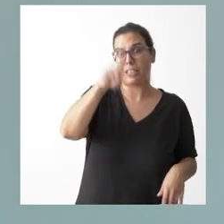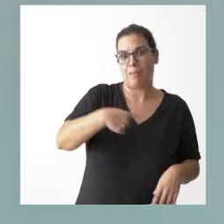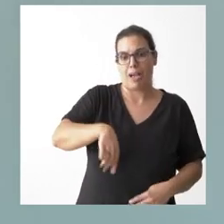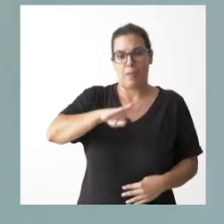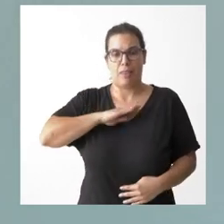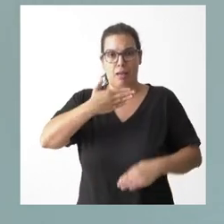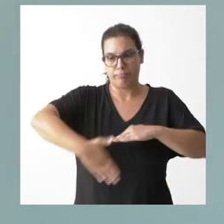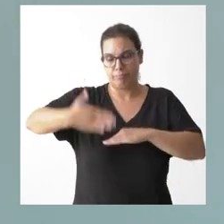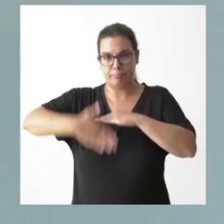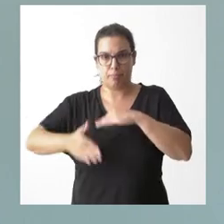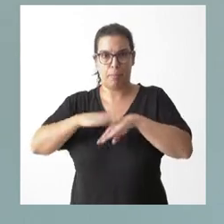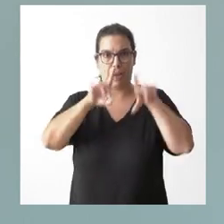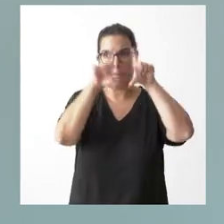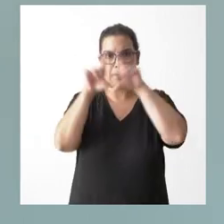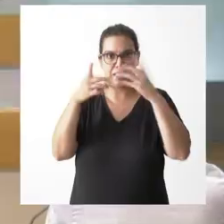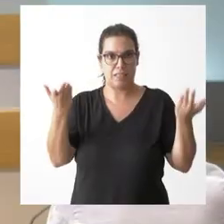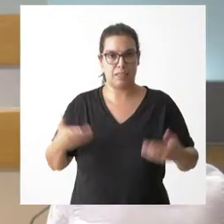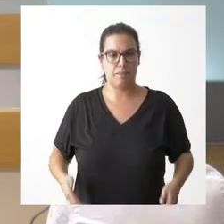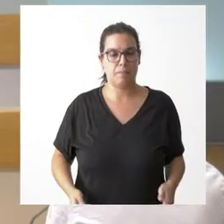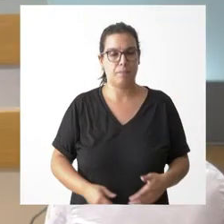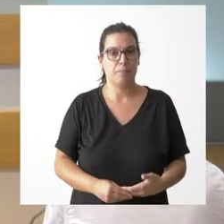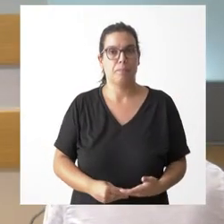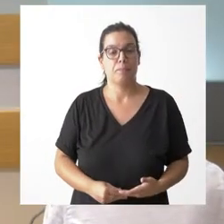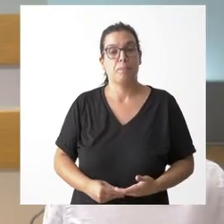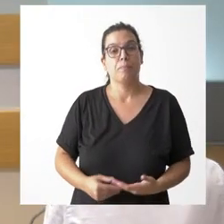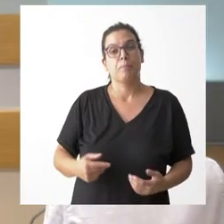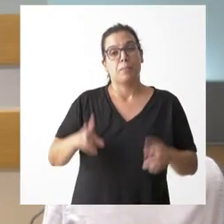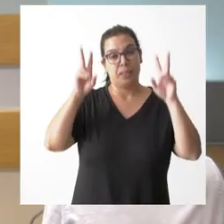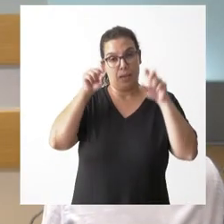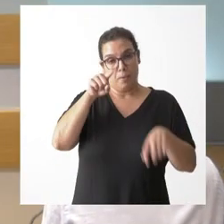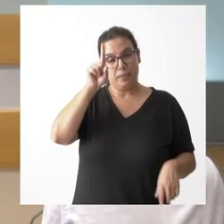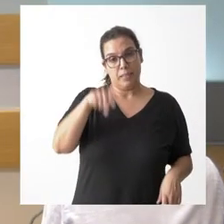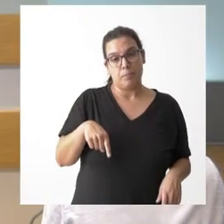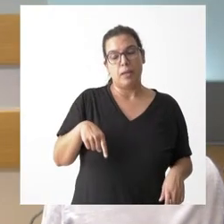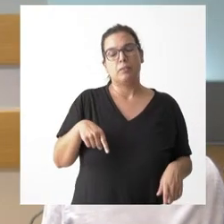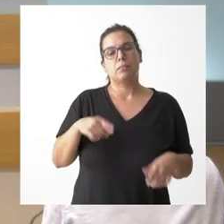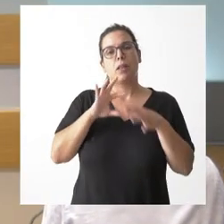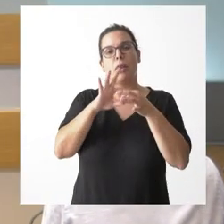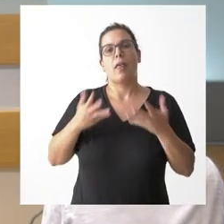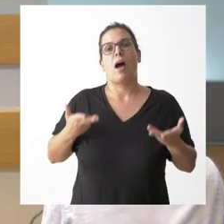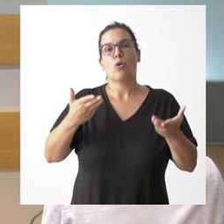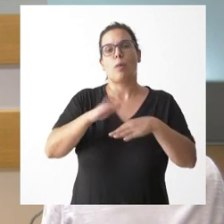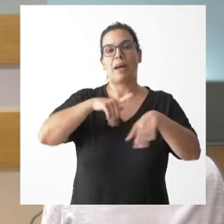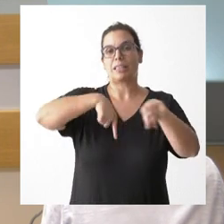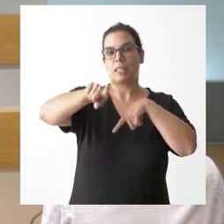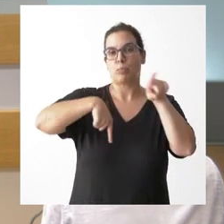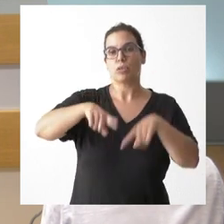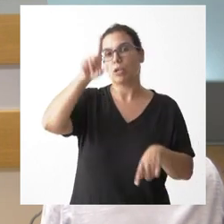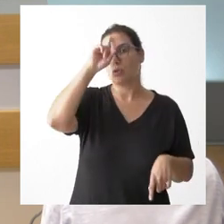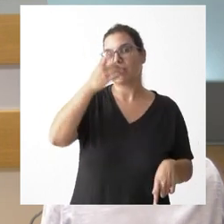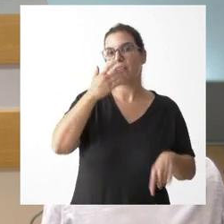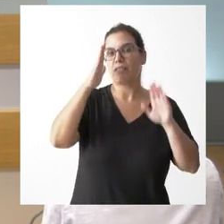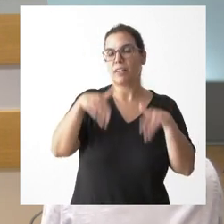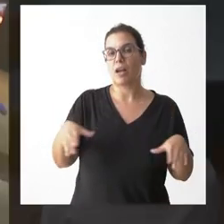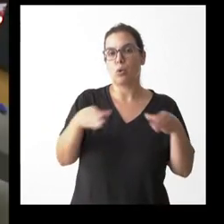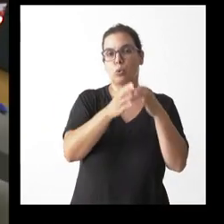productiva de sus empresas. Sí, en este sentido también sobre las ayudas al transporte. No sé si la Junta tiene